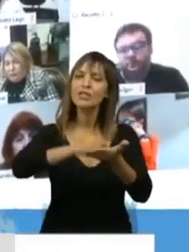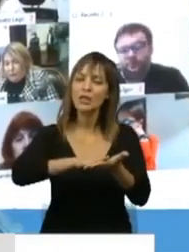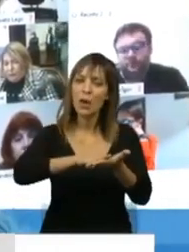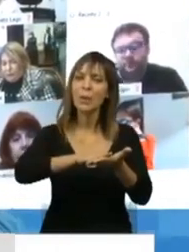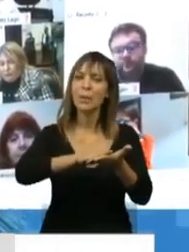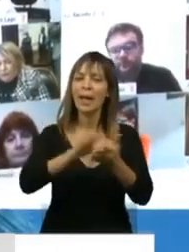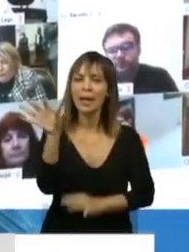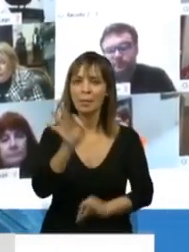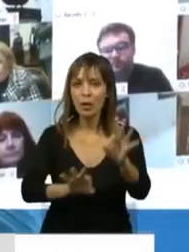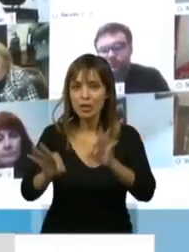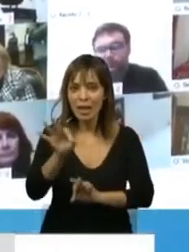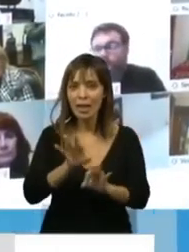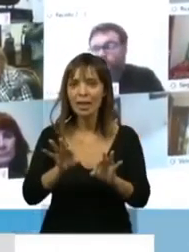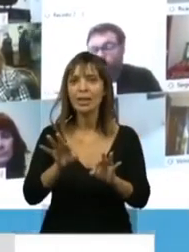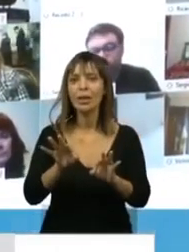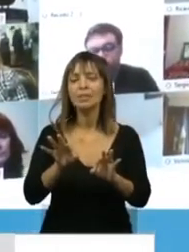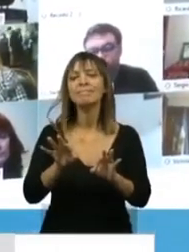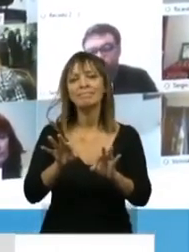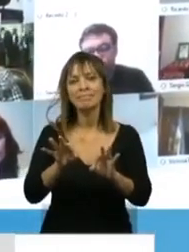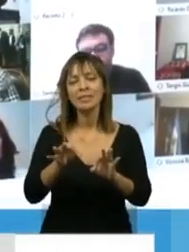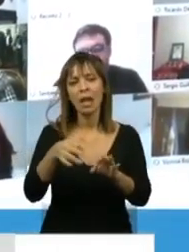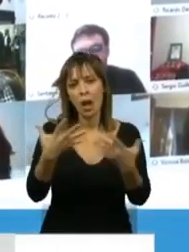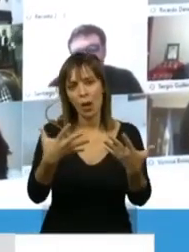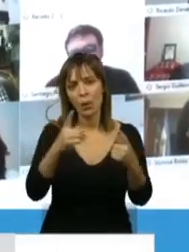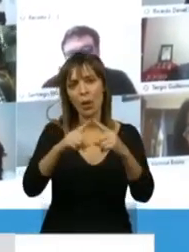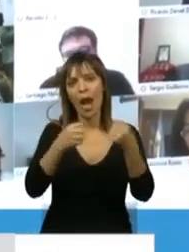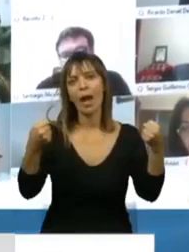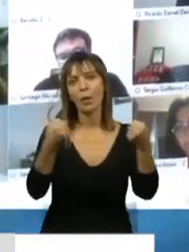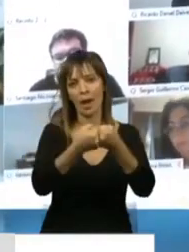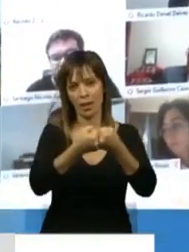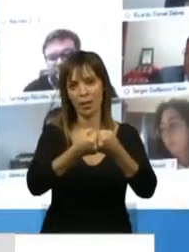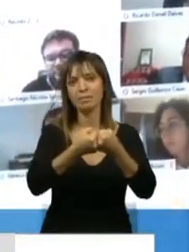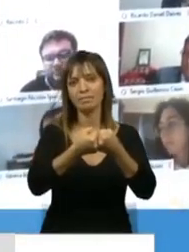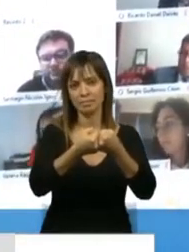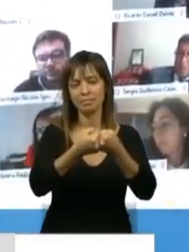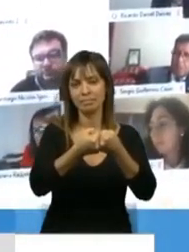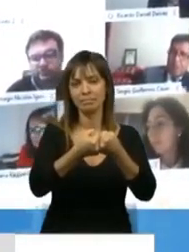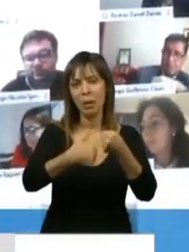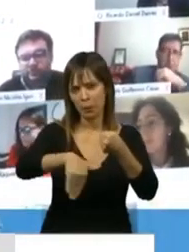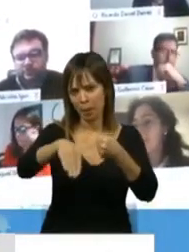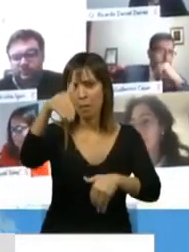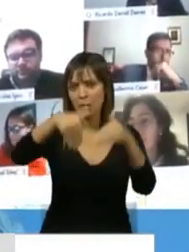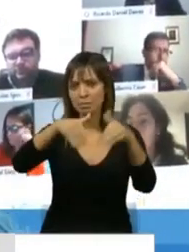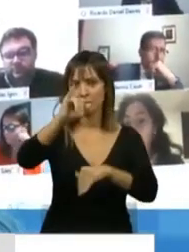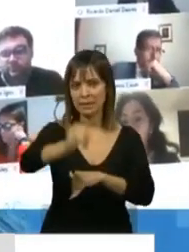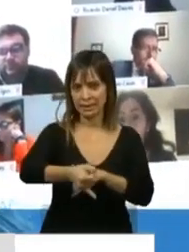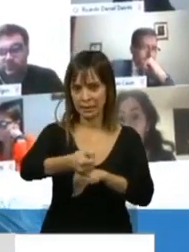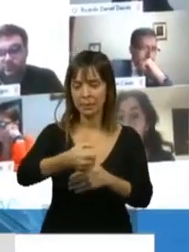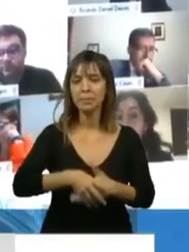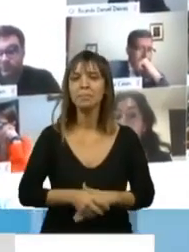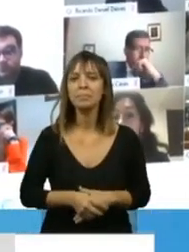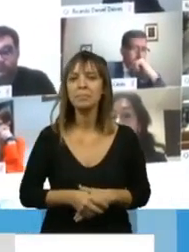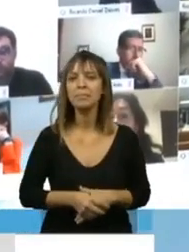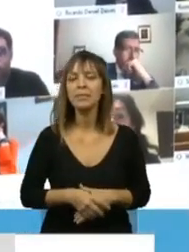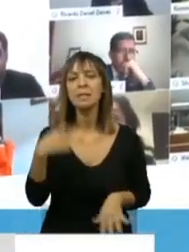al proyecto que, por supuesto, estamos de acuerdo, vamos a votar a favor y creo que tenemos